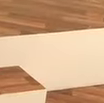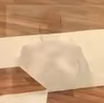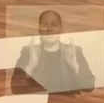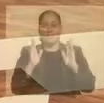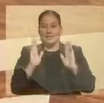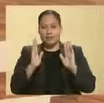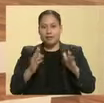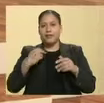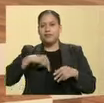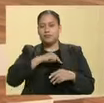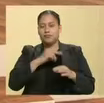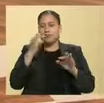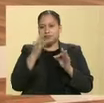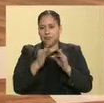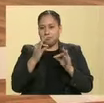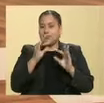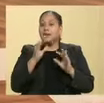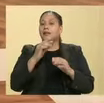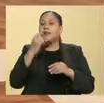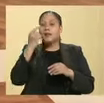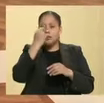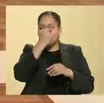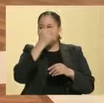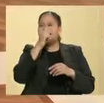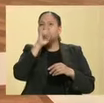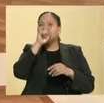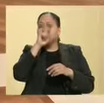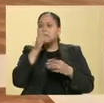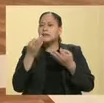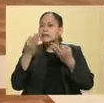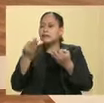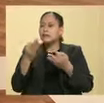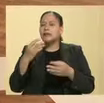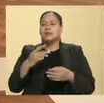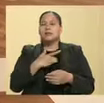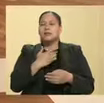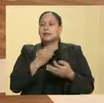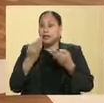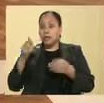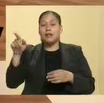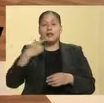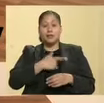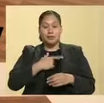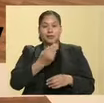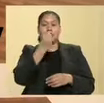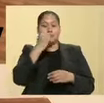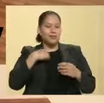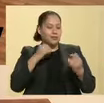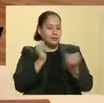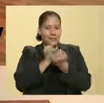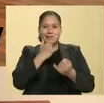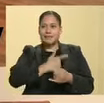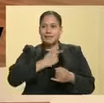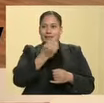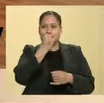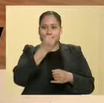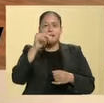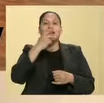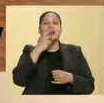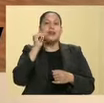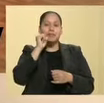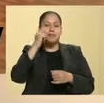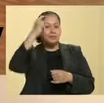Pues ya estamos más que preparados para que el ojitos nos antoje. A ti te gusta comer, yo sé. Sí. Y a mí también, entonces, y a Pati y